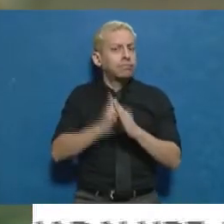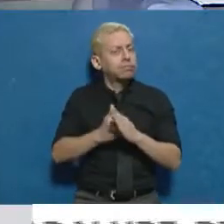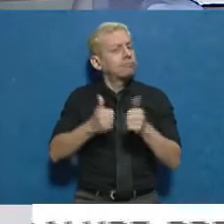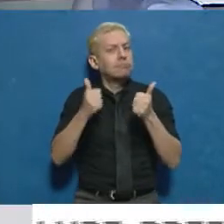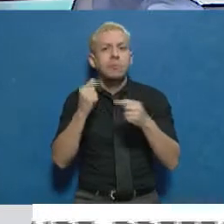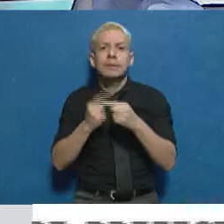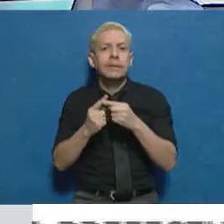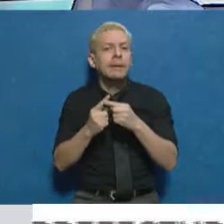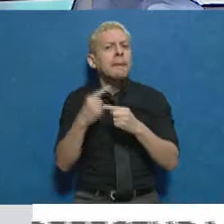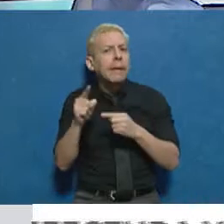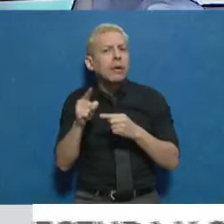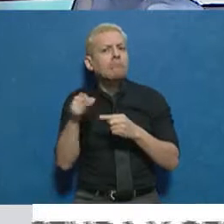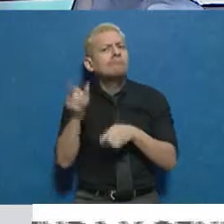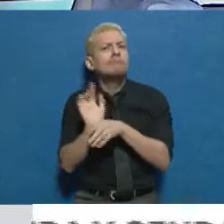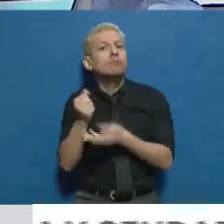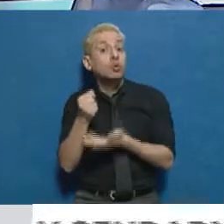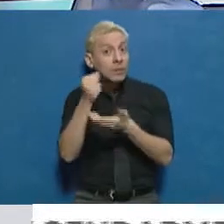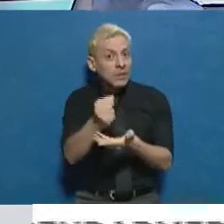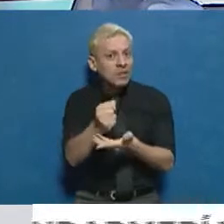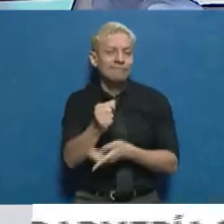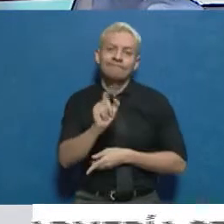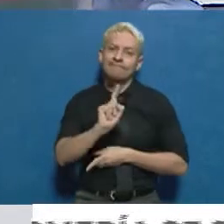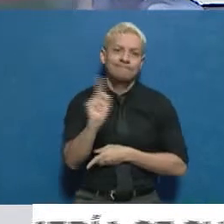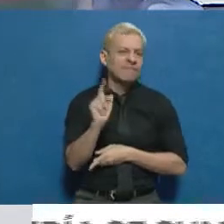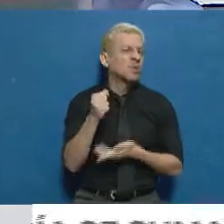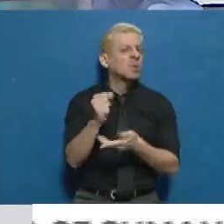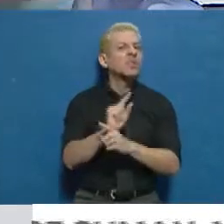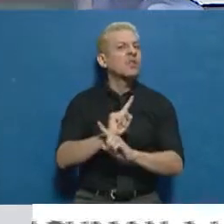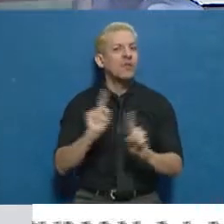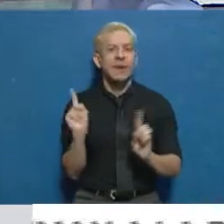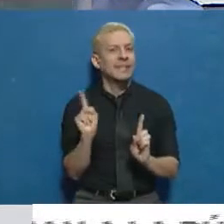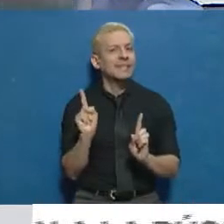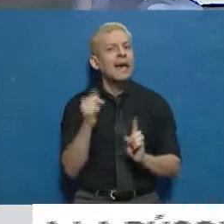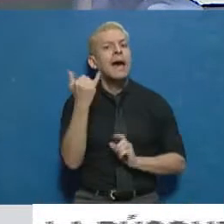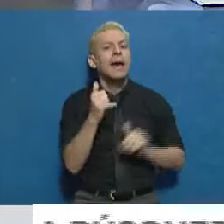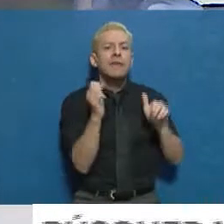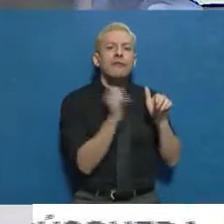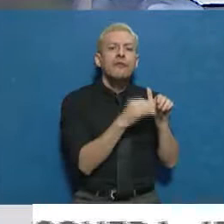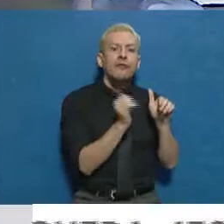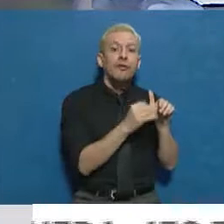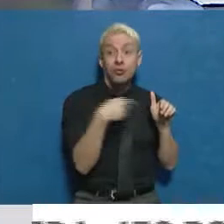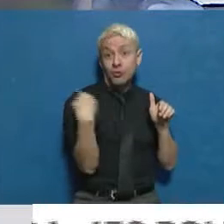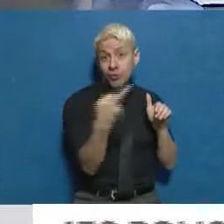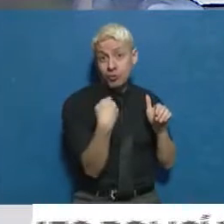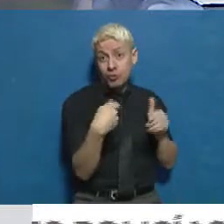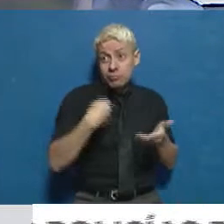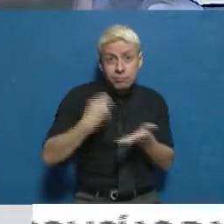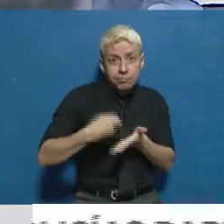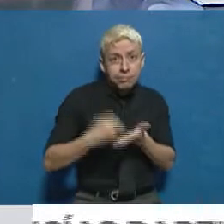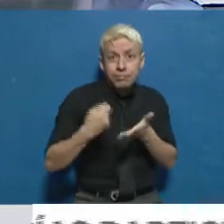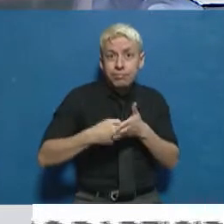Ahora, ¿es un subsidio? No, no es un subsidio. Hay un fondo compensador al que aportamos todos los usuarios de la